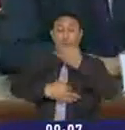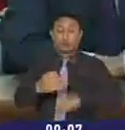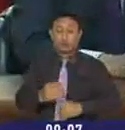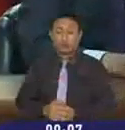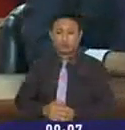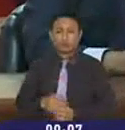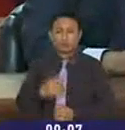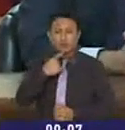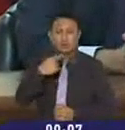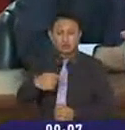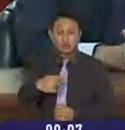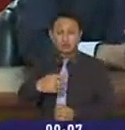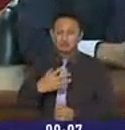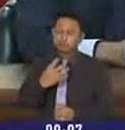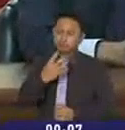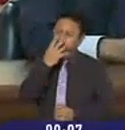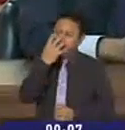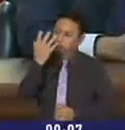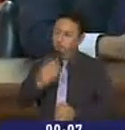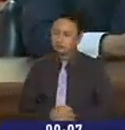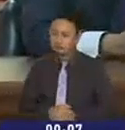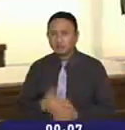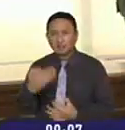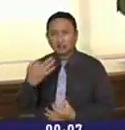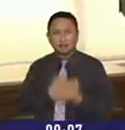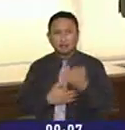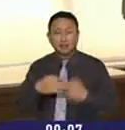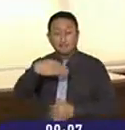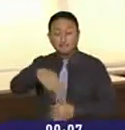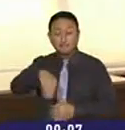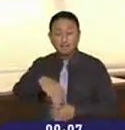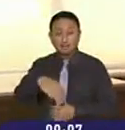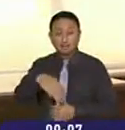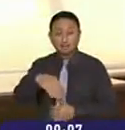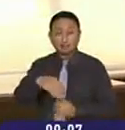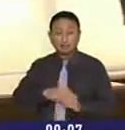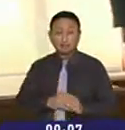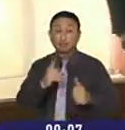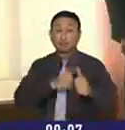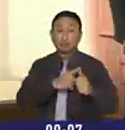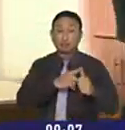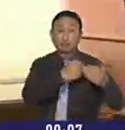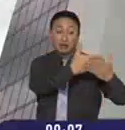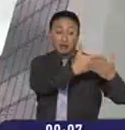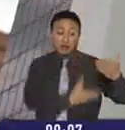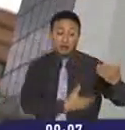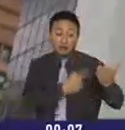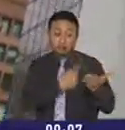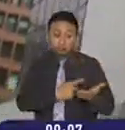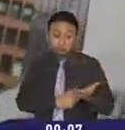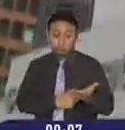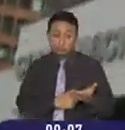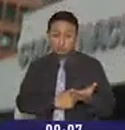su malestar al tiempo de indicarnos que este miércoles se pronunciará luego del análisis